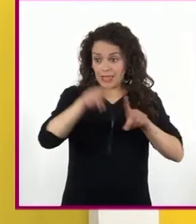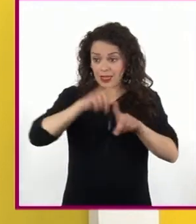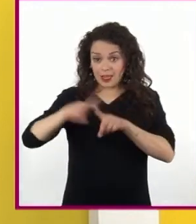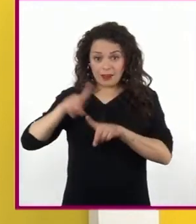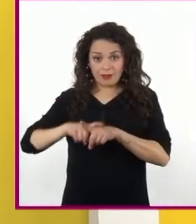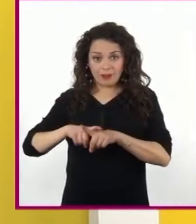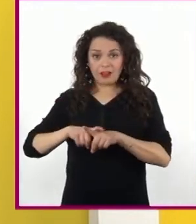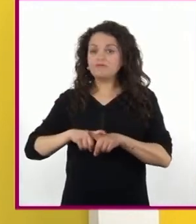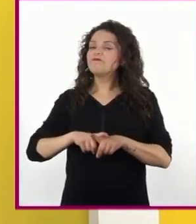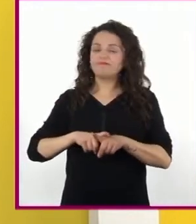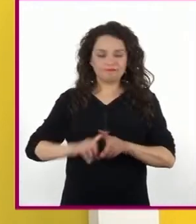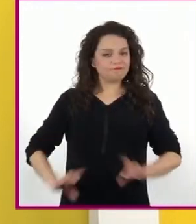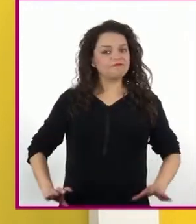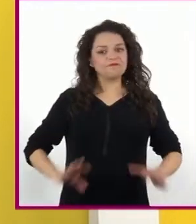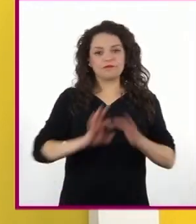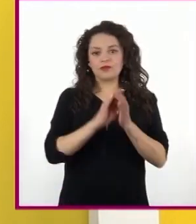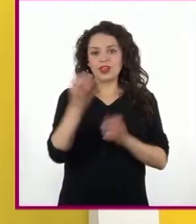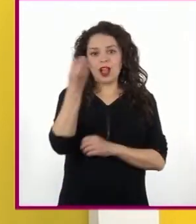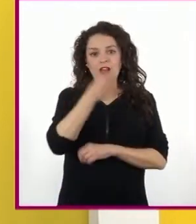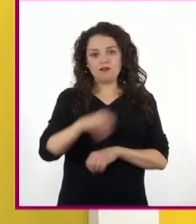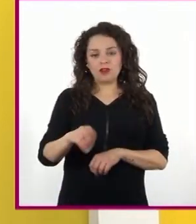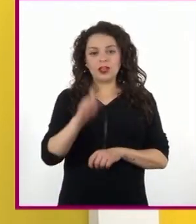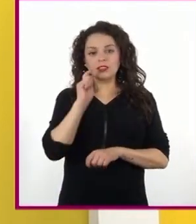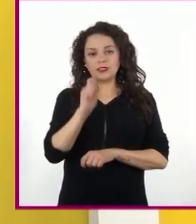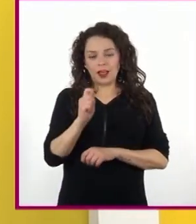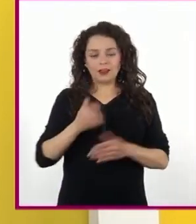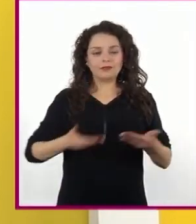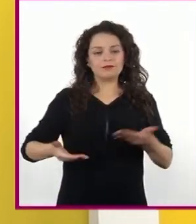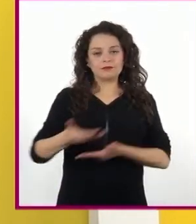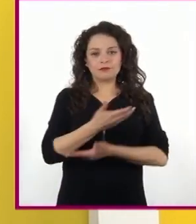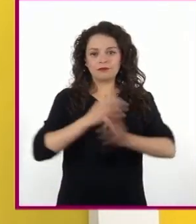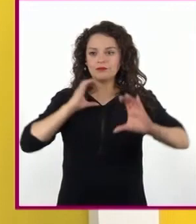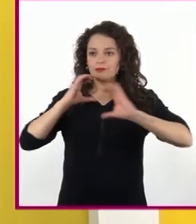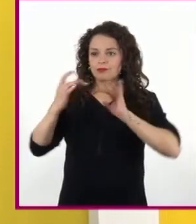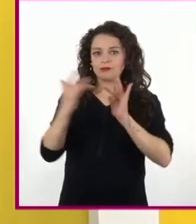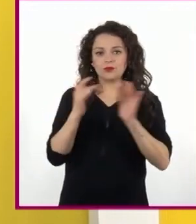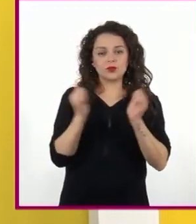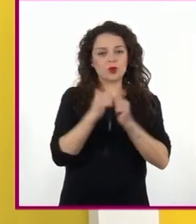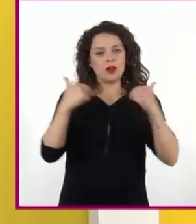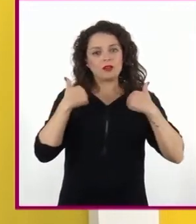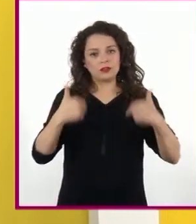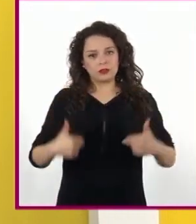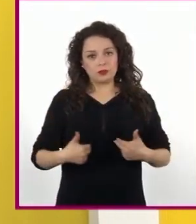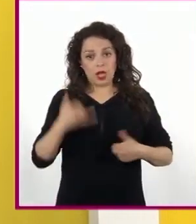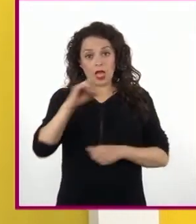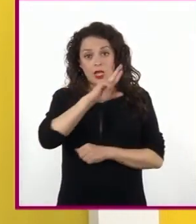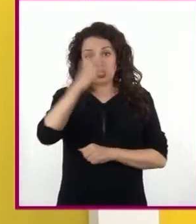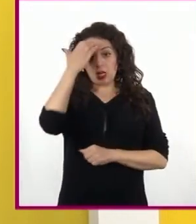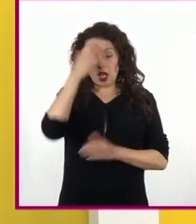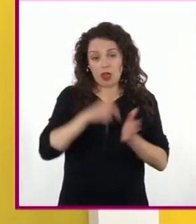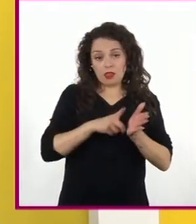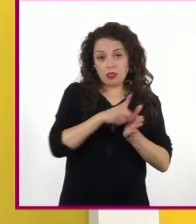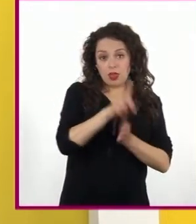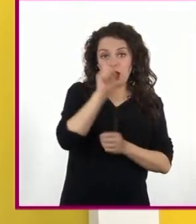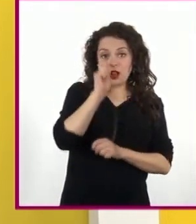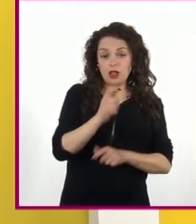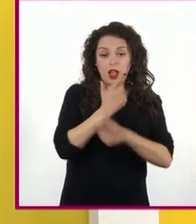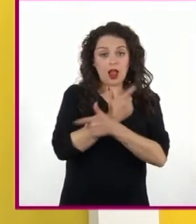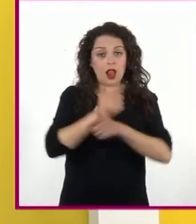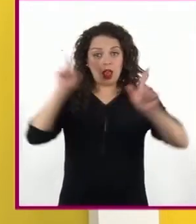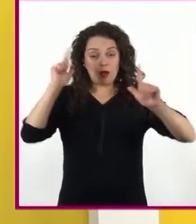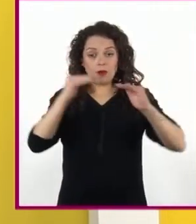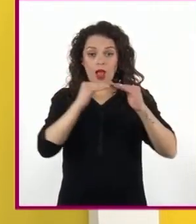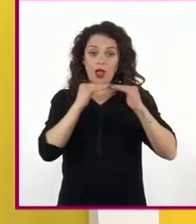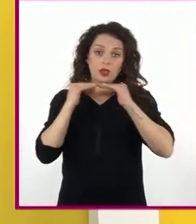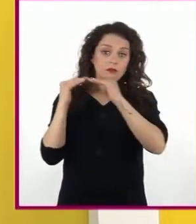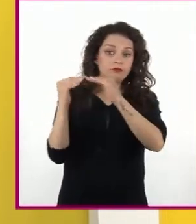parte inherente de la convivencia humana. El reconocimiento de los derechos a la libertad, así como a la igualdad, ha permitido